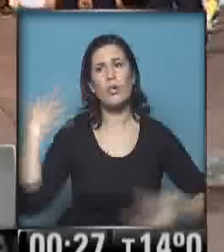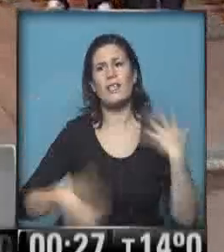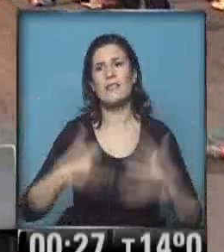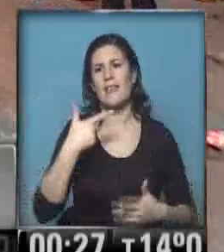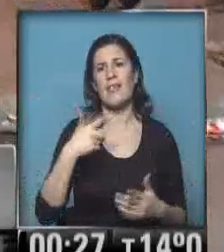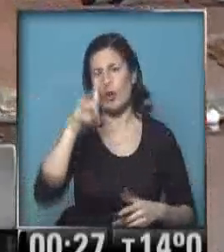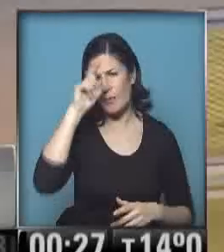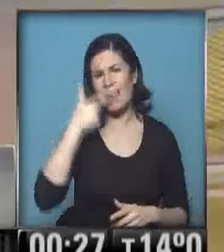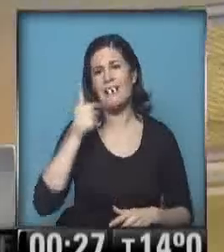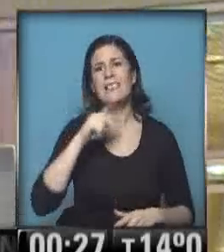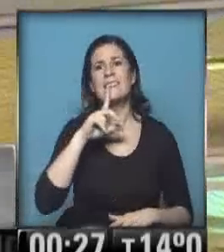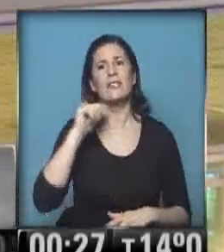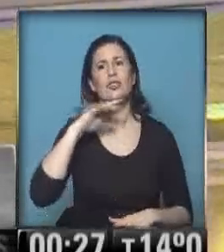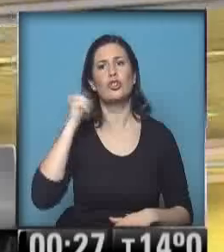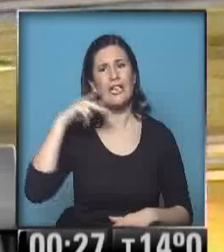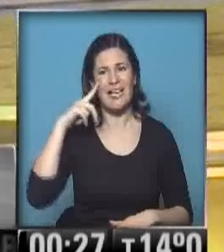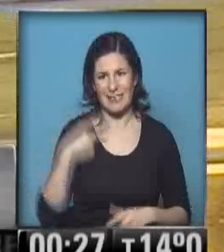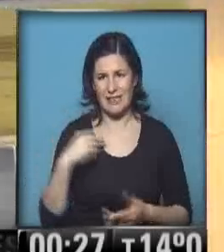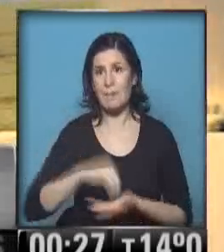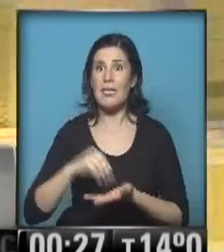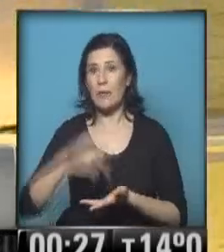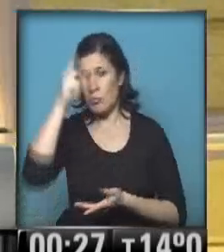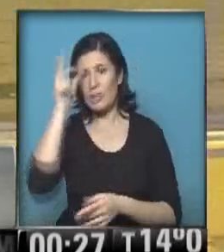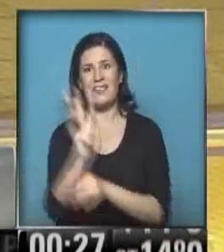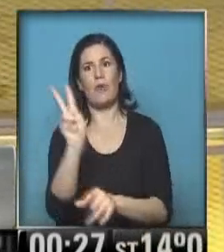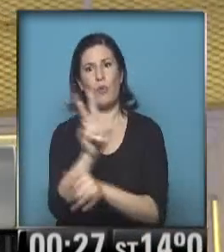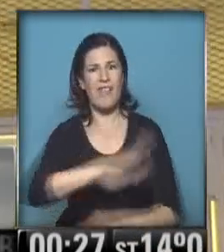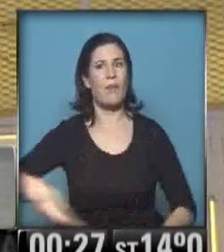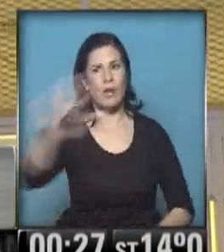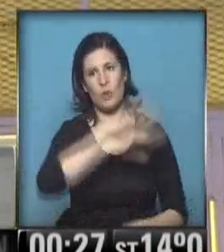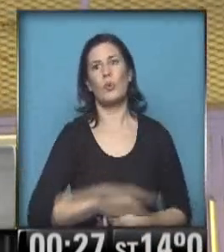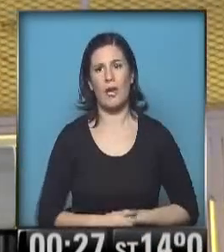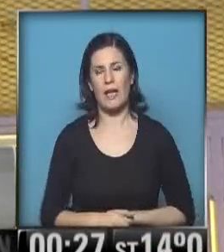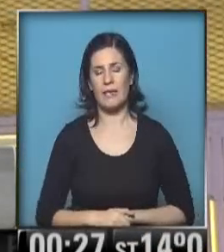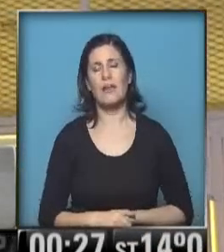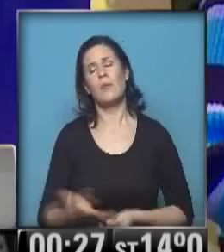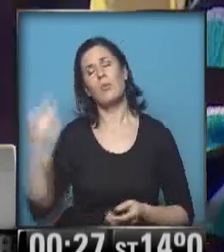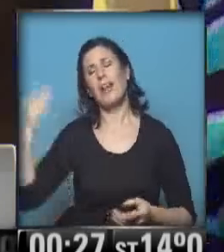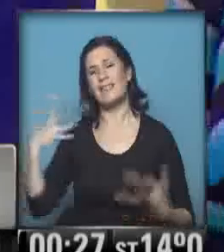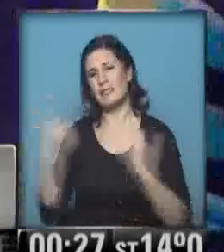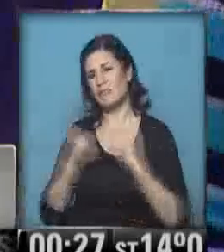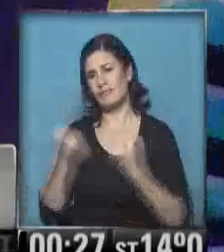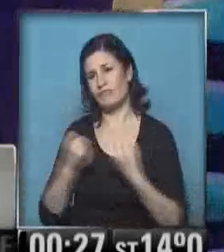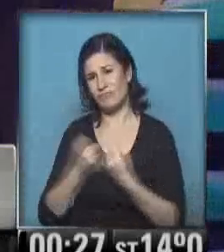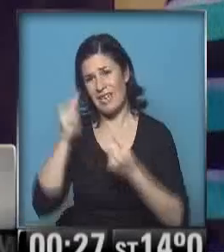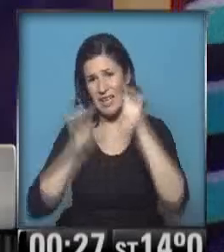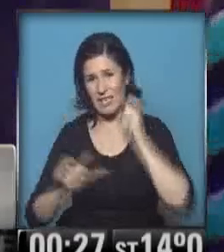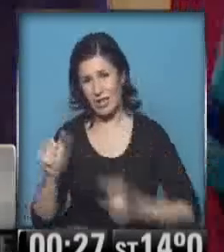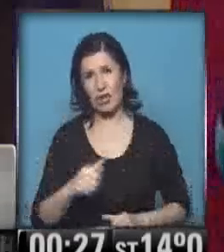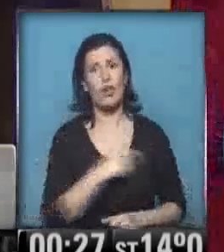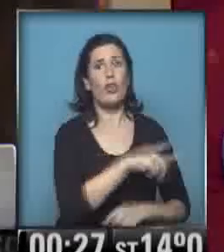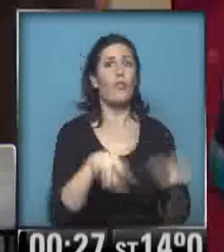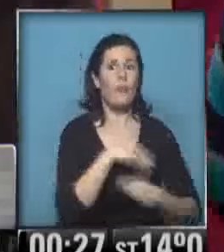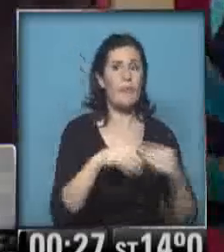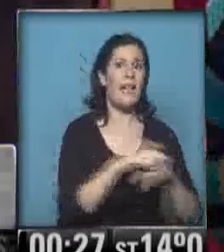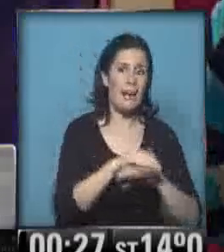en tanto efectivos de la Policía Metropolitana custodiaban el lugar tras los incidentes provocados por los allegados contra periodistas